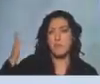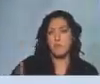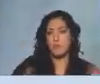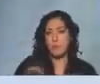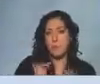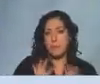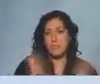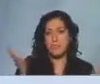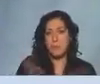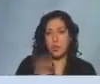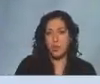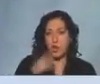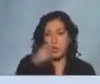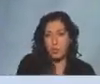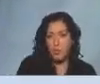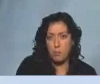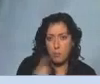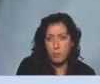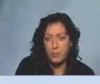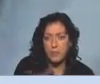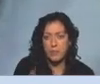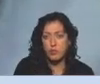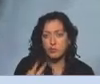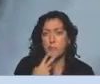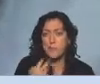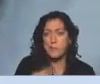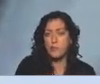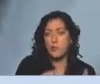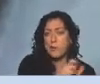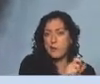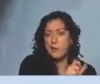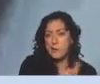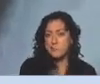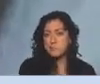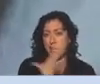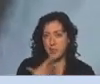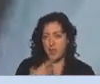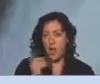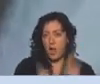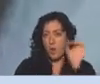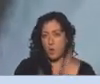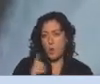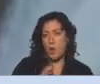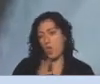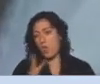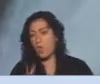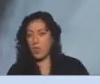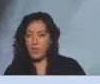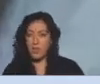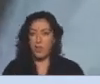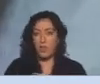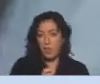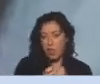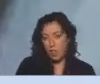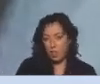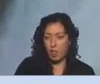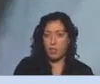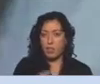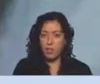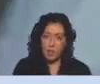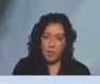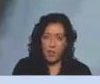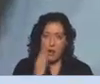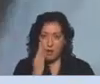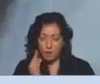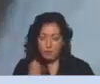ir al médico, entonces a uno le mandaban la receta digital y a veces había algunas trampitas donde se cambiaban algunos datos y es por